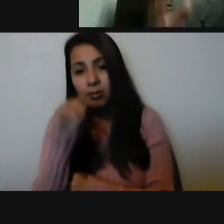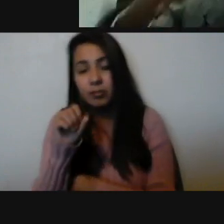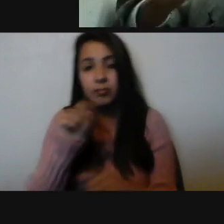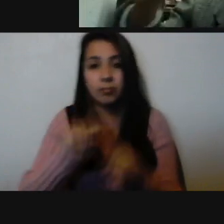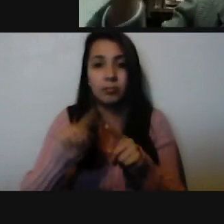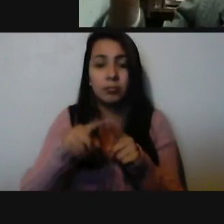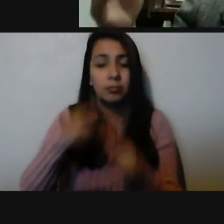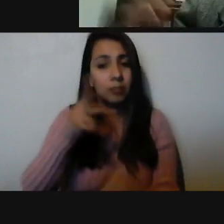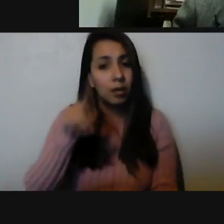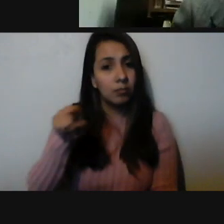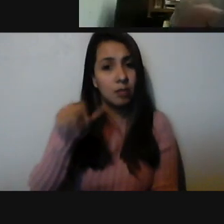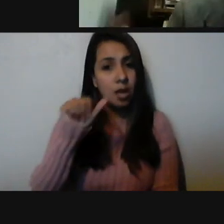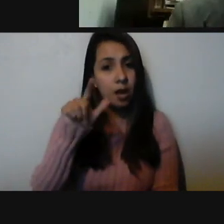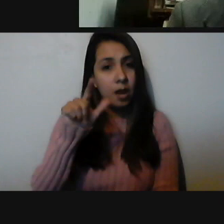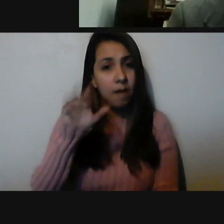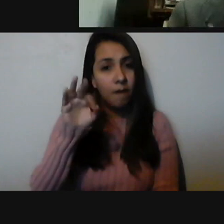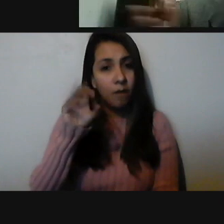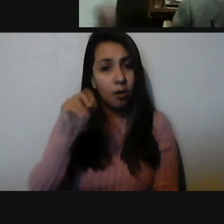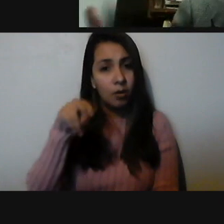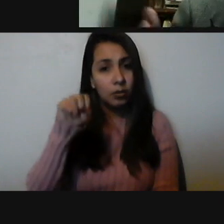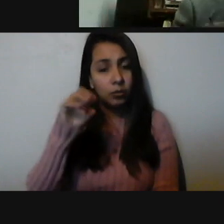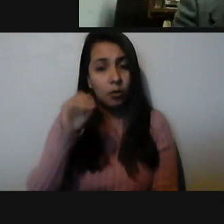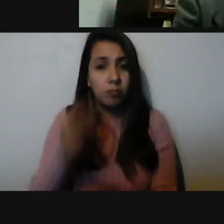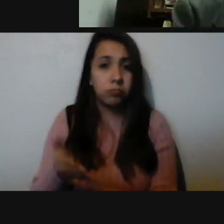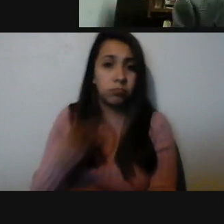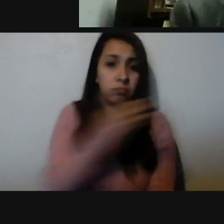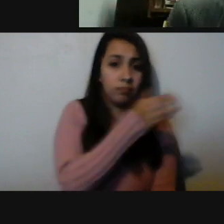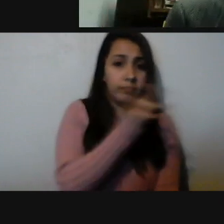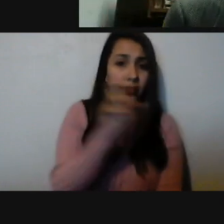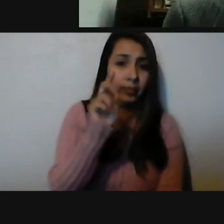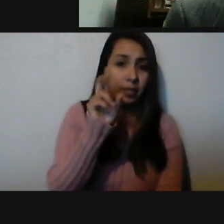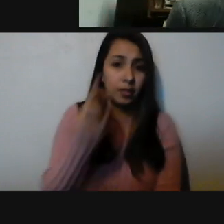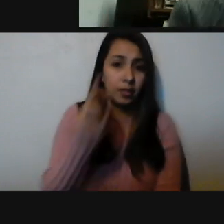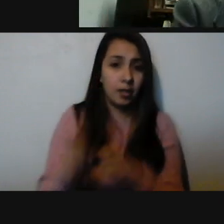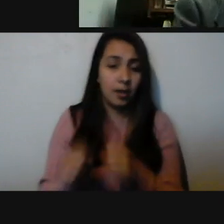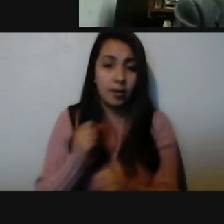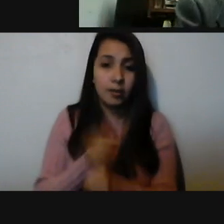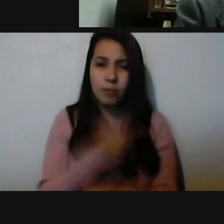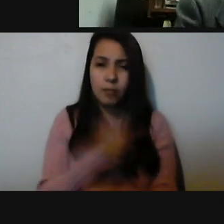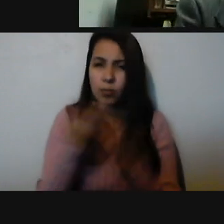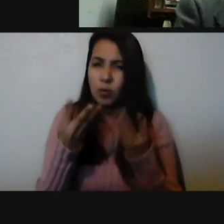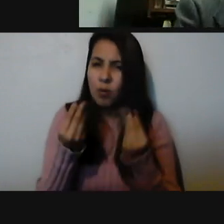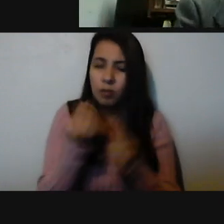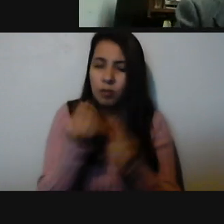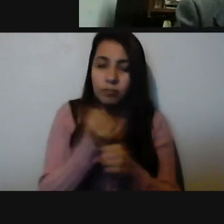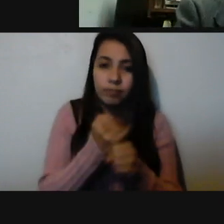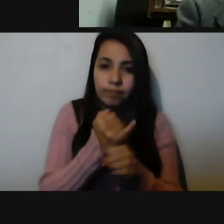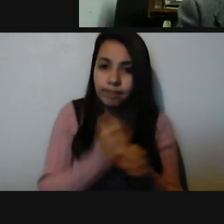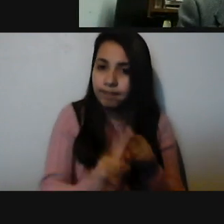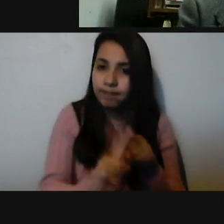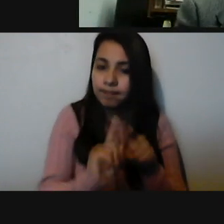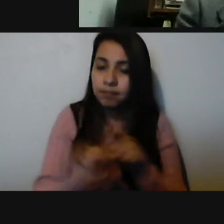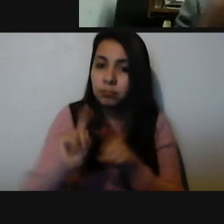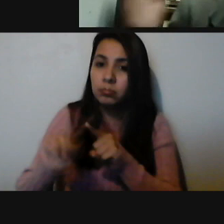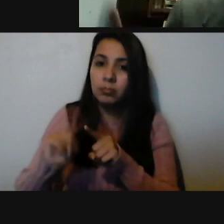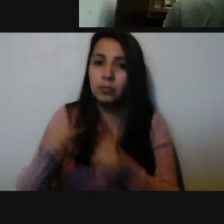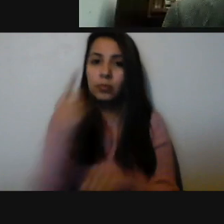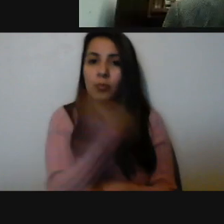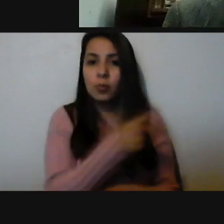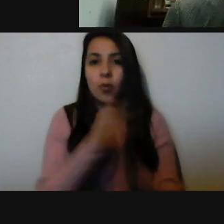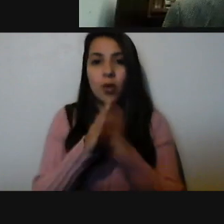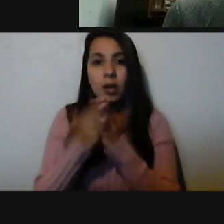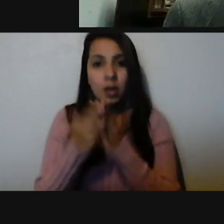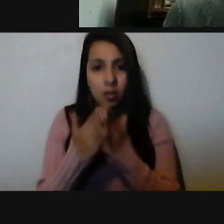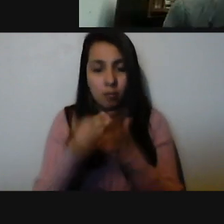las superficies de los vidrios o los silicatos, etcétera. Pero Alfonso Luis Herrera 30 años antes lo había sugerido ya, ¿no? Y tenía